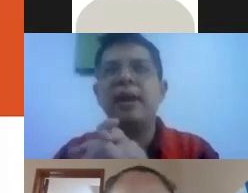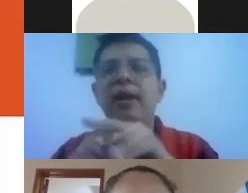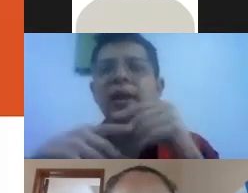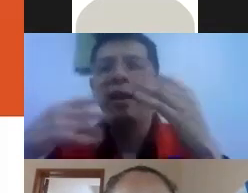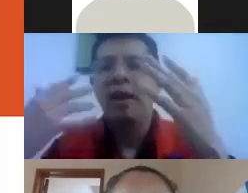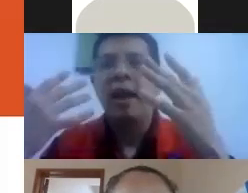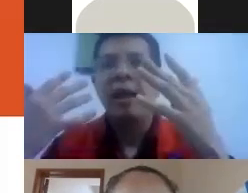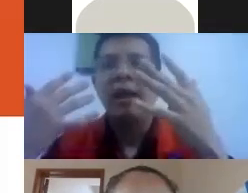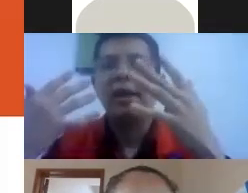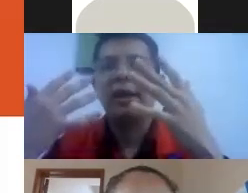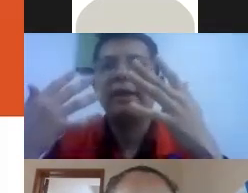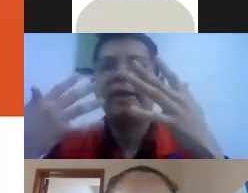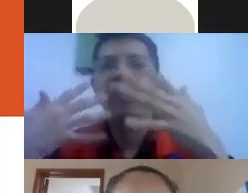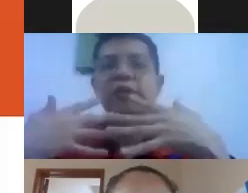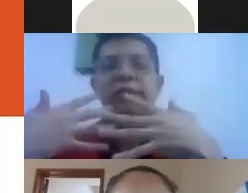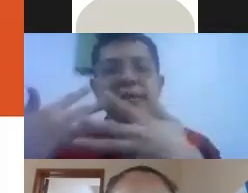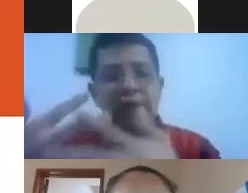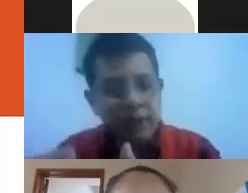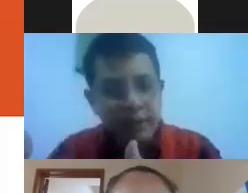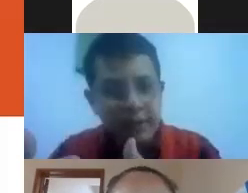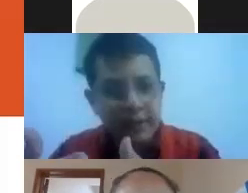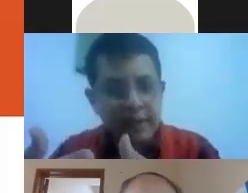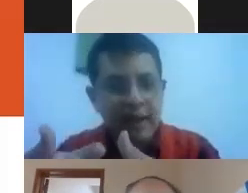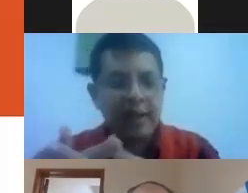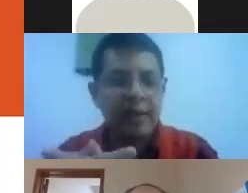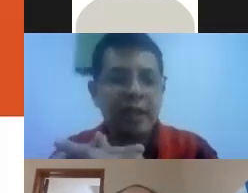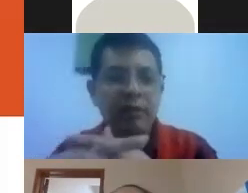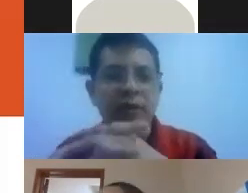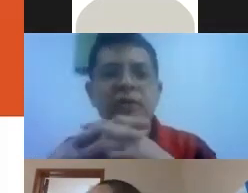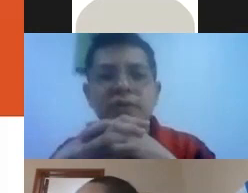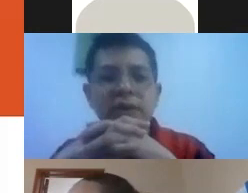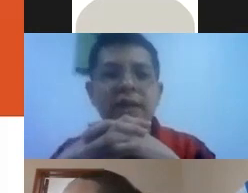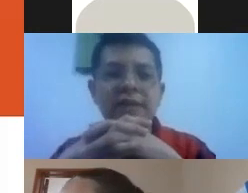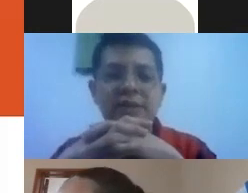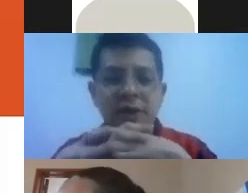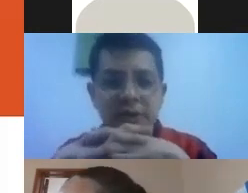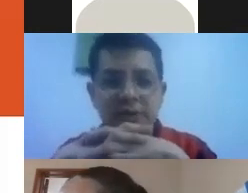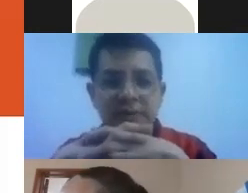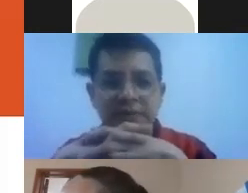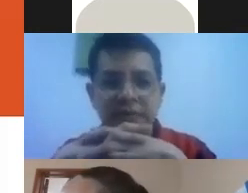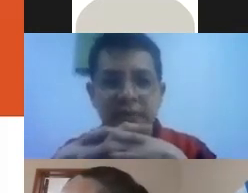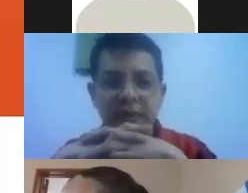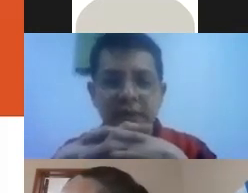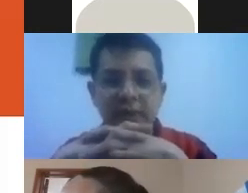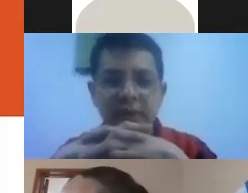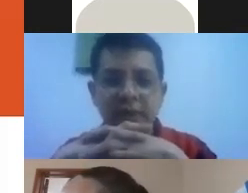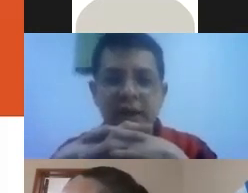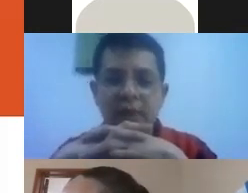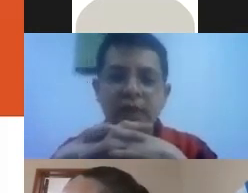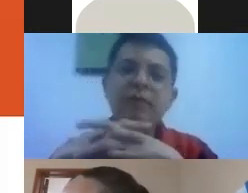es qué tanta concentración del agente químico existió.